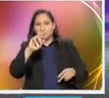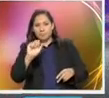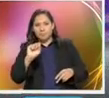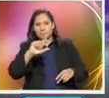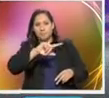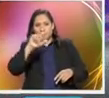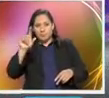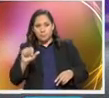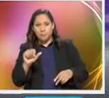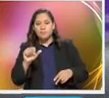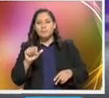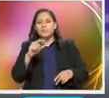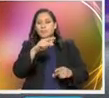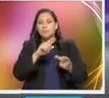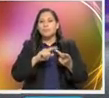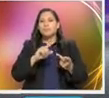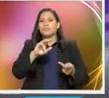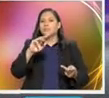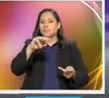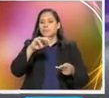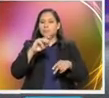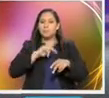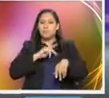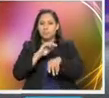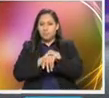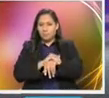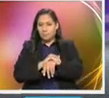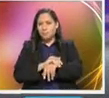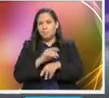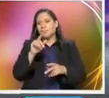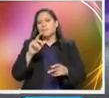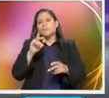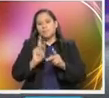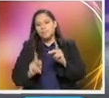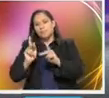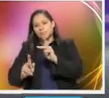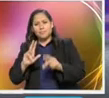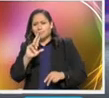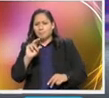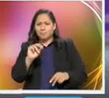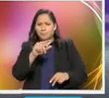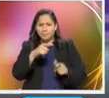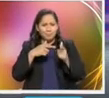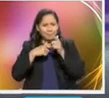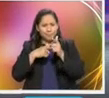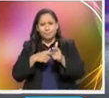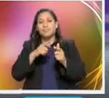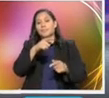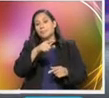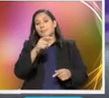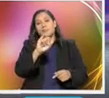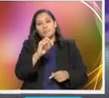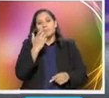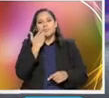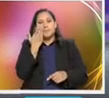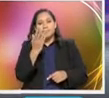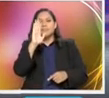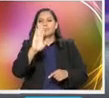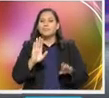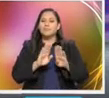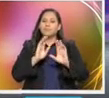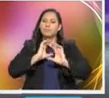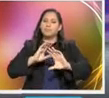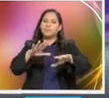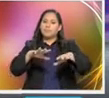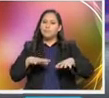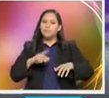se pasa directamente a With a Little Help from My Friends sin detenerse, porque esa fue la atmósfera que ellos le quisieron dar, como si estuvieran dando un